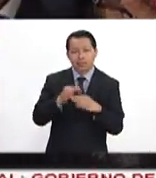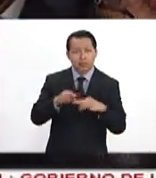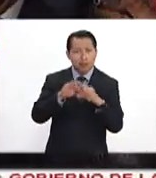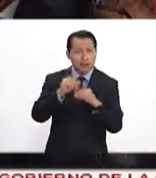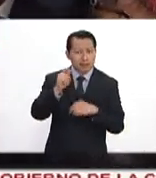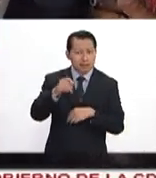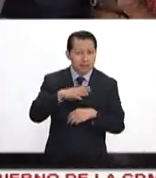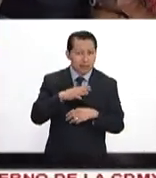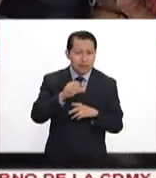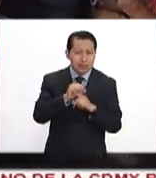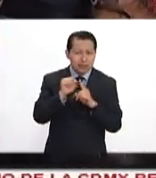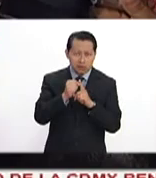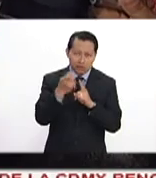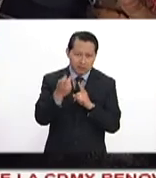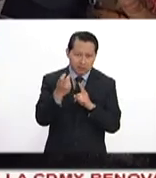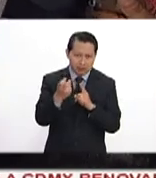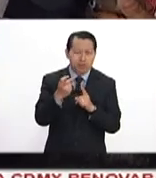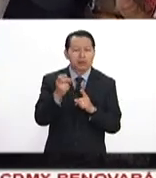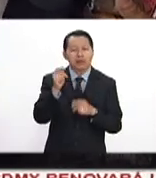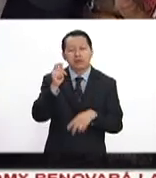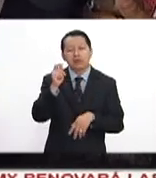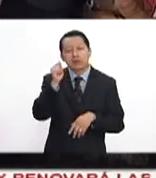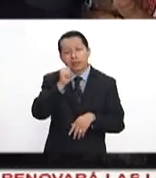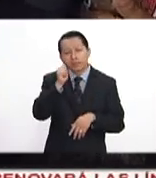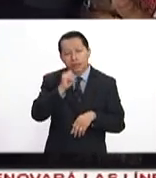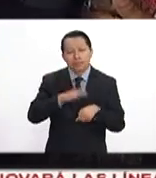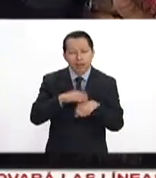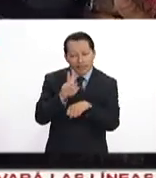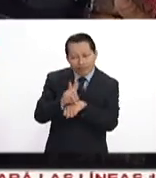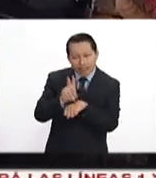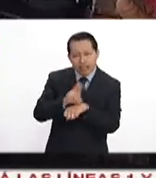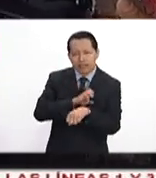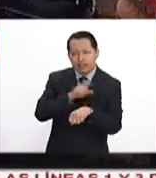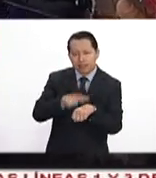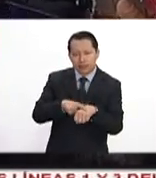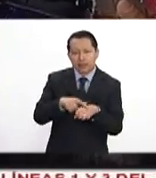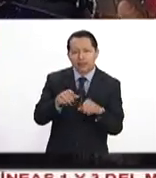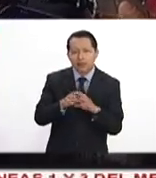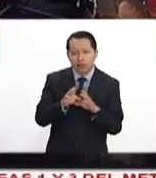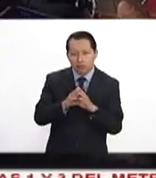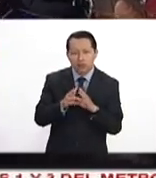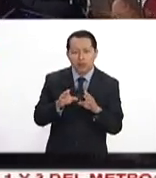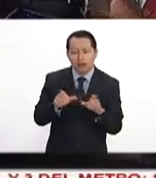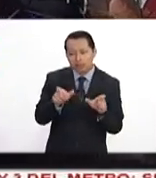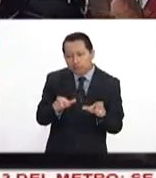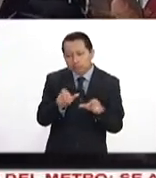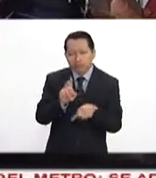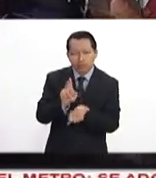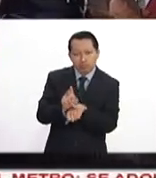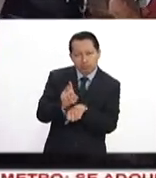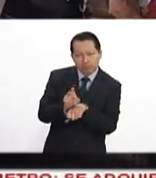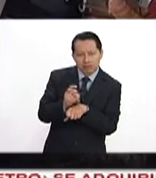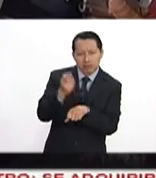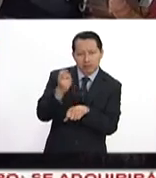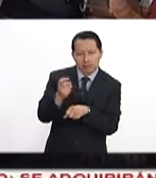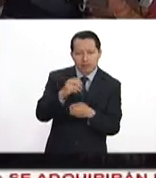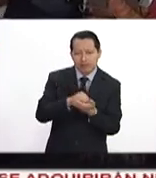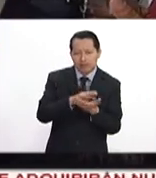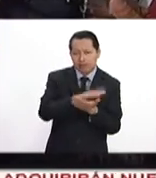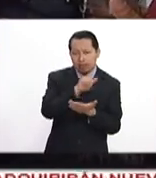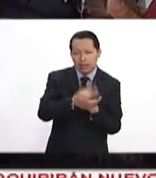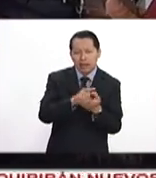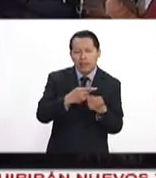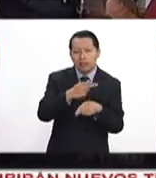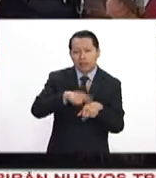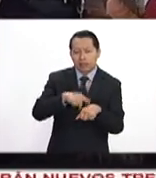que se encuentran en una situación de esta índole, pues son sujetos de vigilancia especial, de medidas de vigilancia particular, y así lo establece la Ley